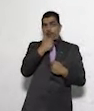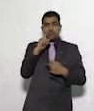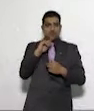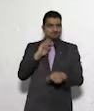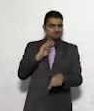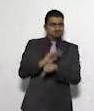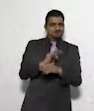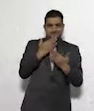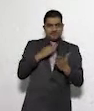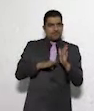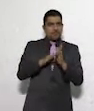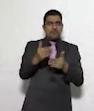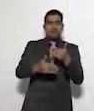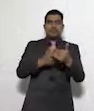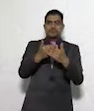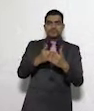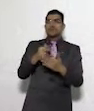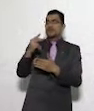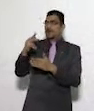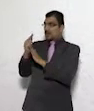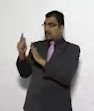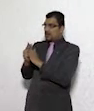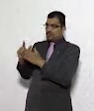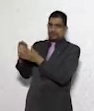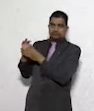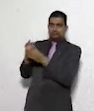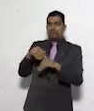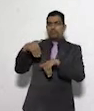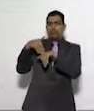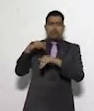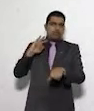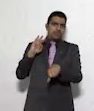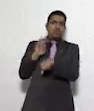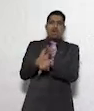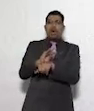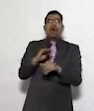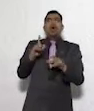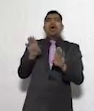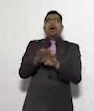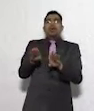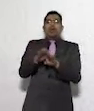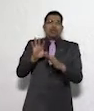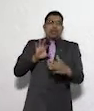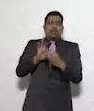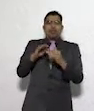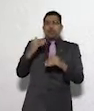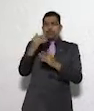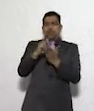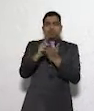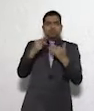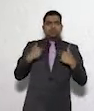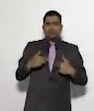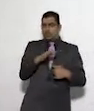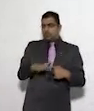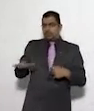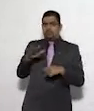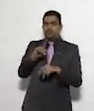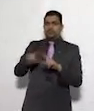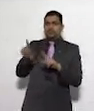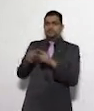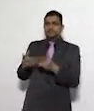sociedad y la implementación de la ley, anteponiendo siempre a los derechos que se fincan en